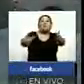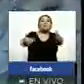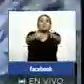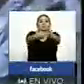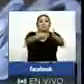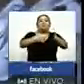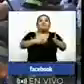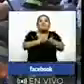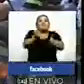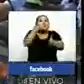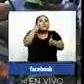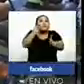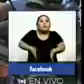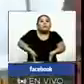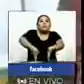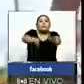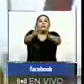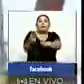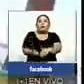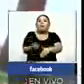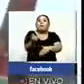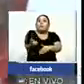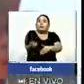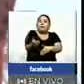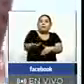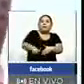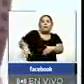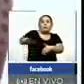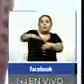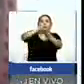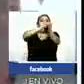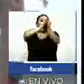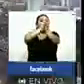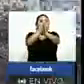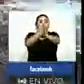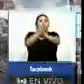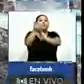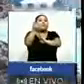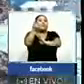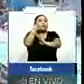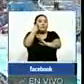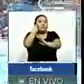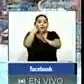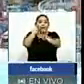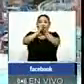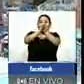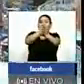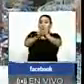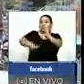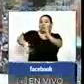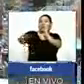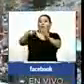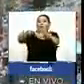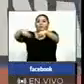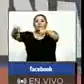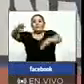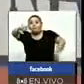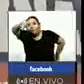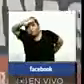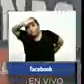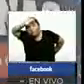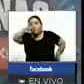entre estas las que están ubicadas en los alrededores de la Feria de Juegos Mecánicos a un costado del Estadio Cuscatlán.